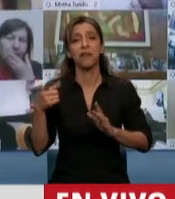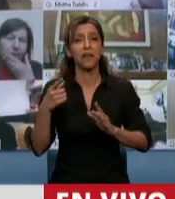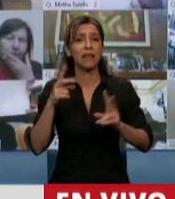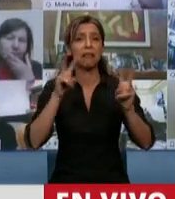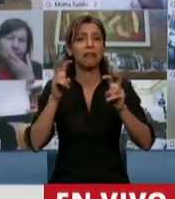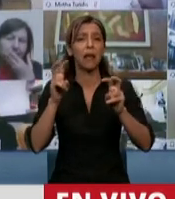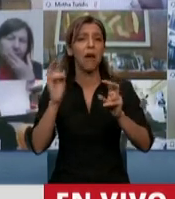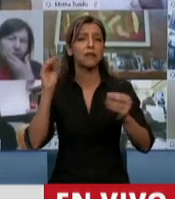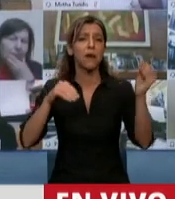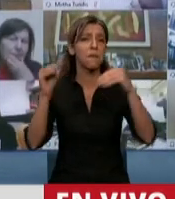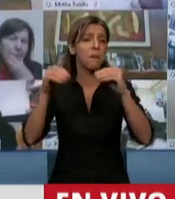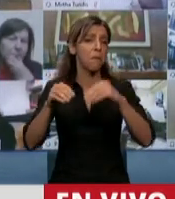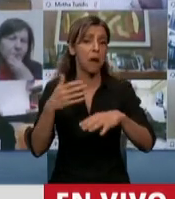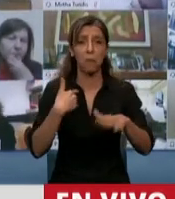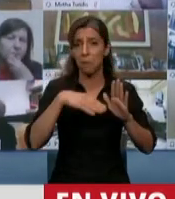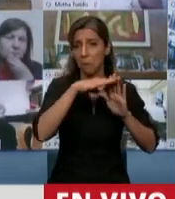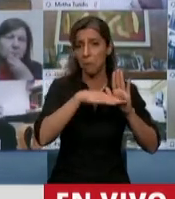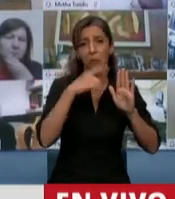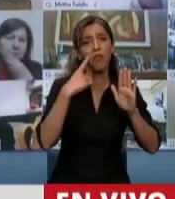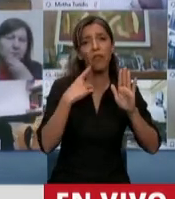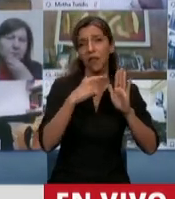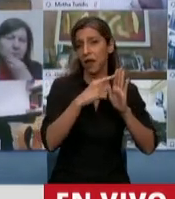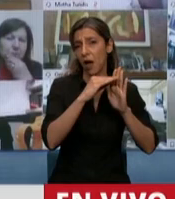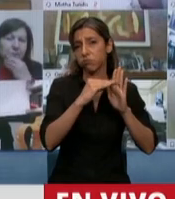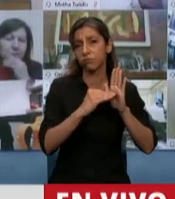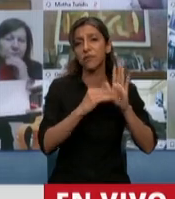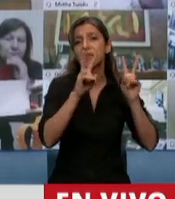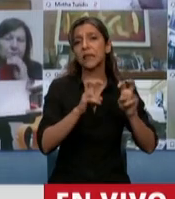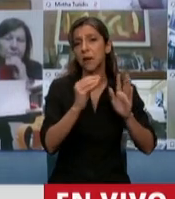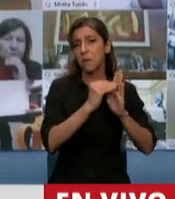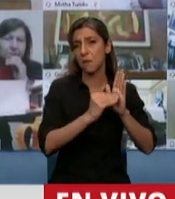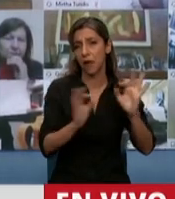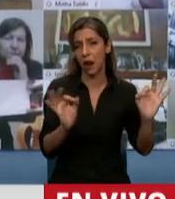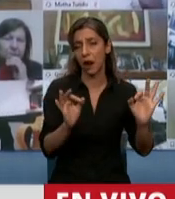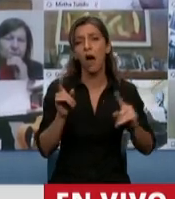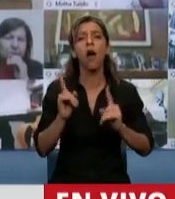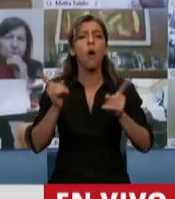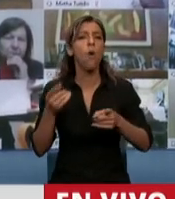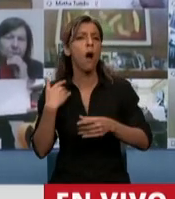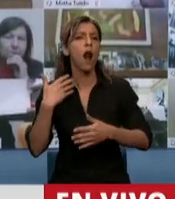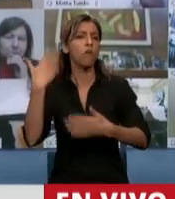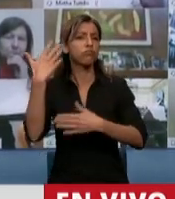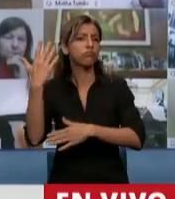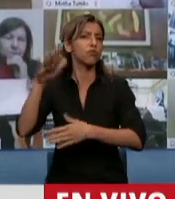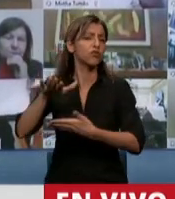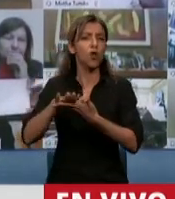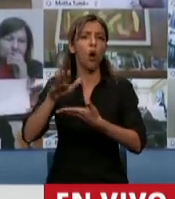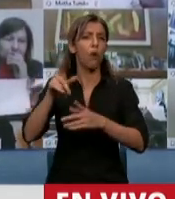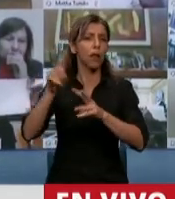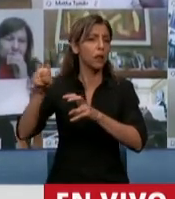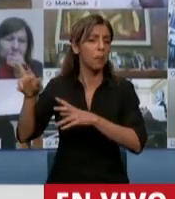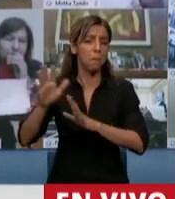temas que no estaban en el orden del día y que nunca dijimos que íbamos a tratar. Pero creo que el tema de no